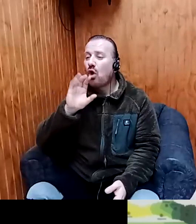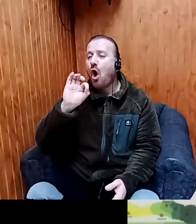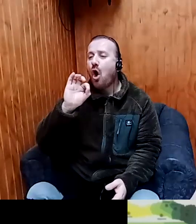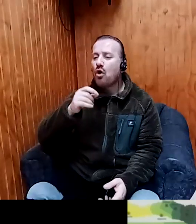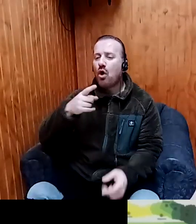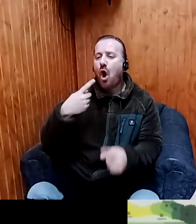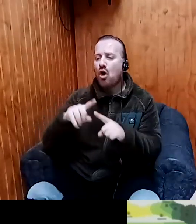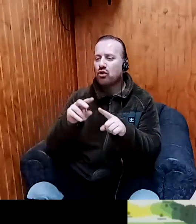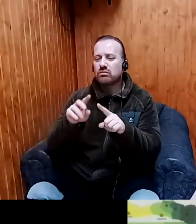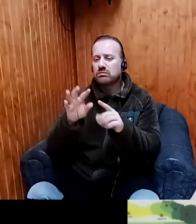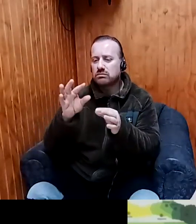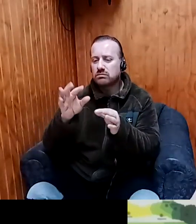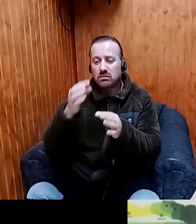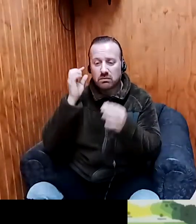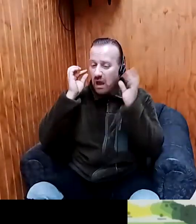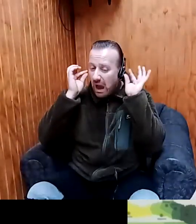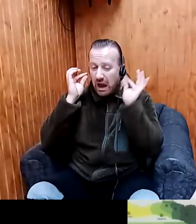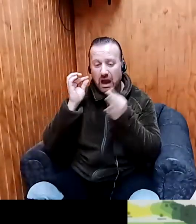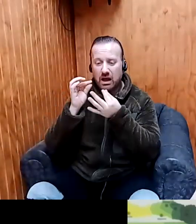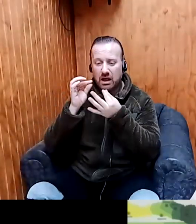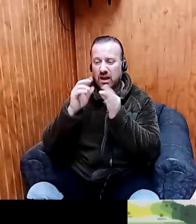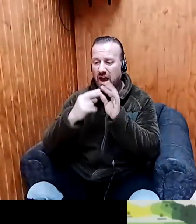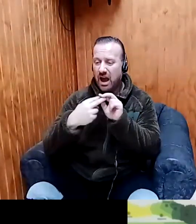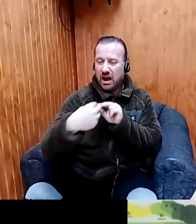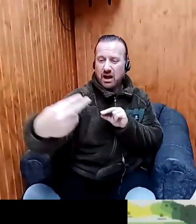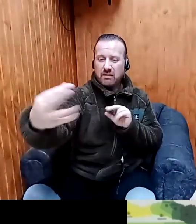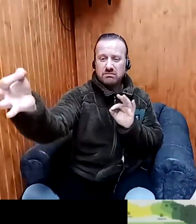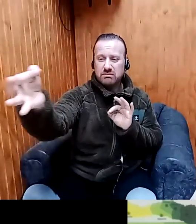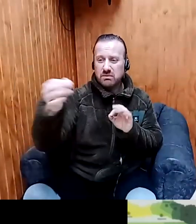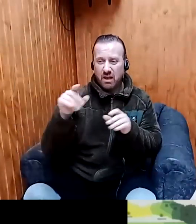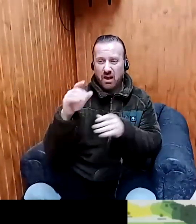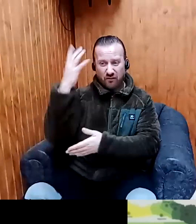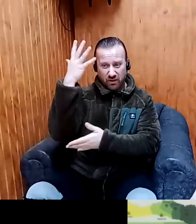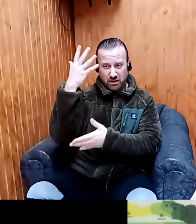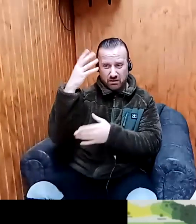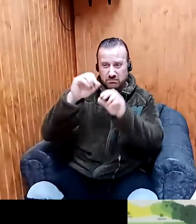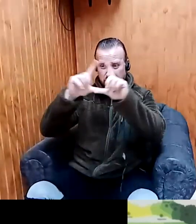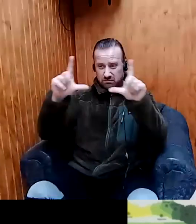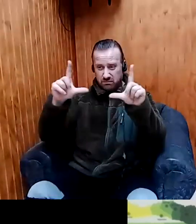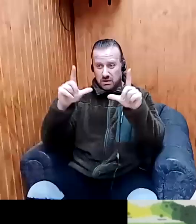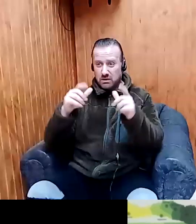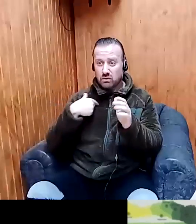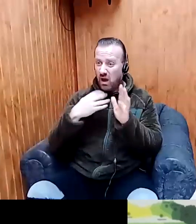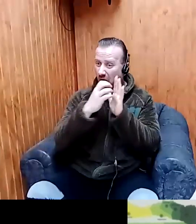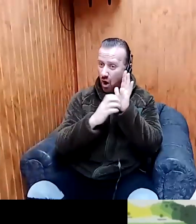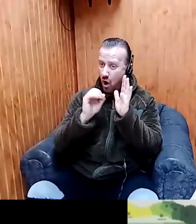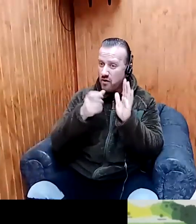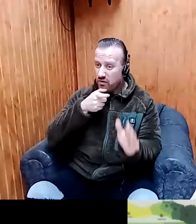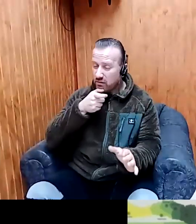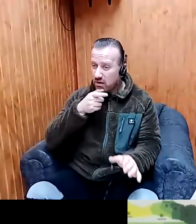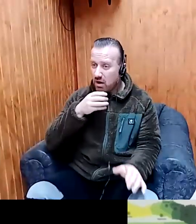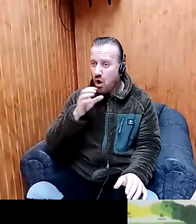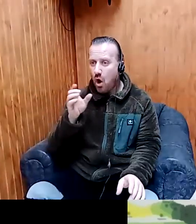la luminosidad influye? Por ejemplo, si yo bajo la luminosidad de mi pantalla, el brillo de pantalla, ¿realmente estoy ahorrando batería o estoy haciendo tonto porque consume